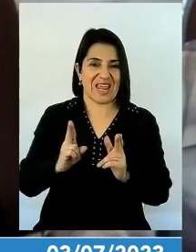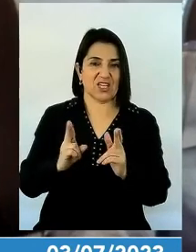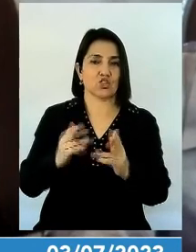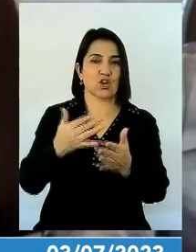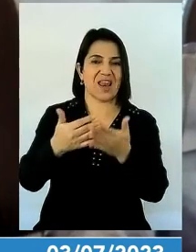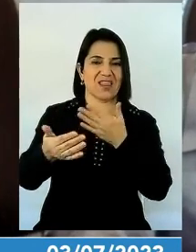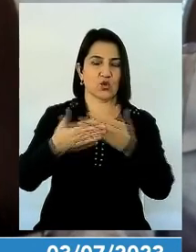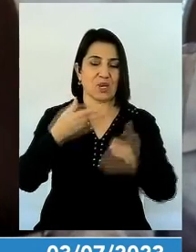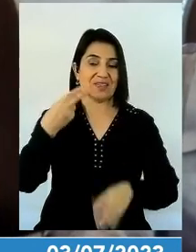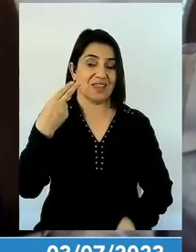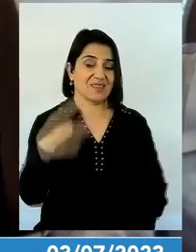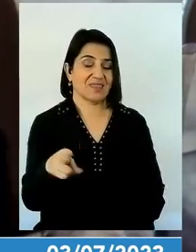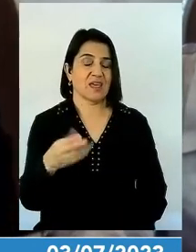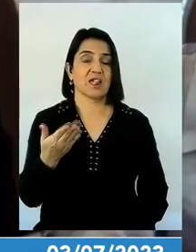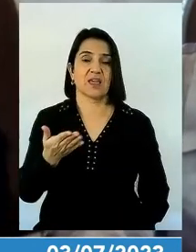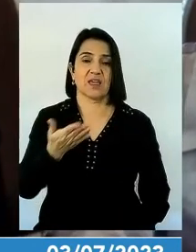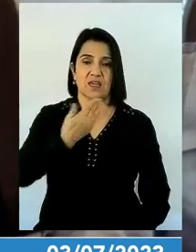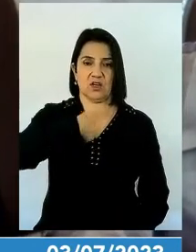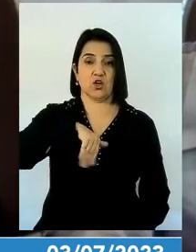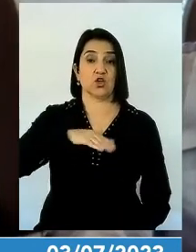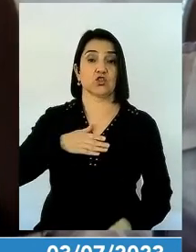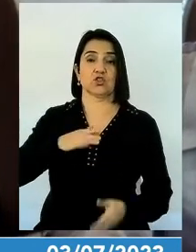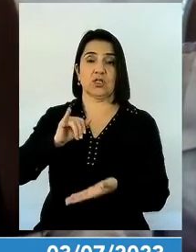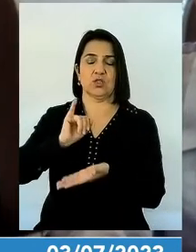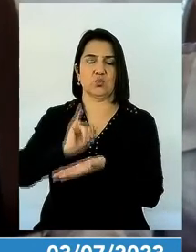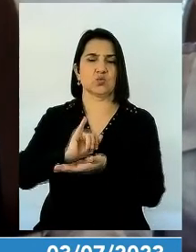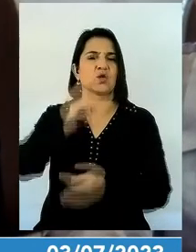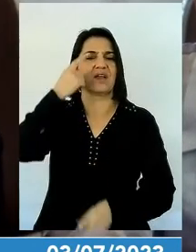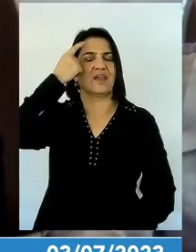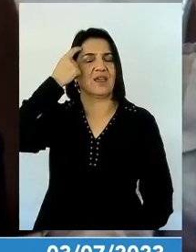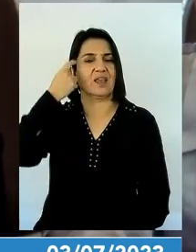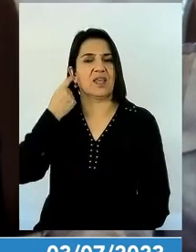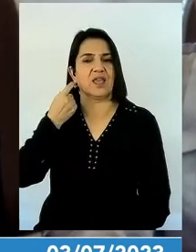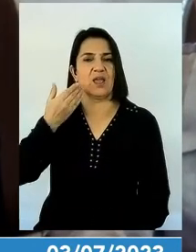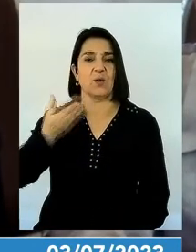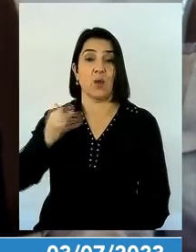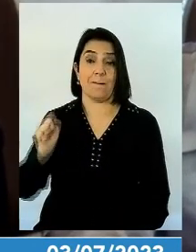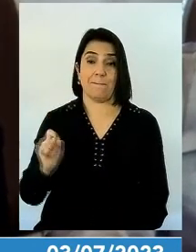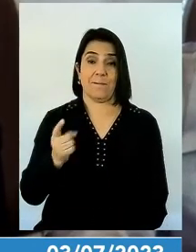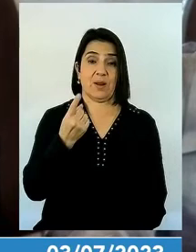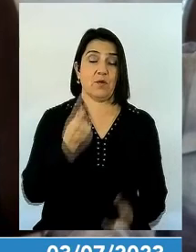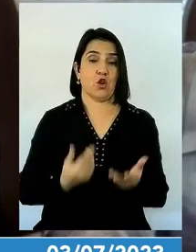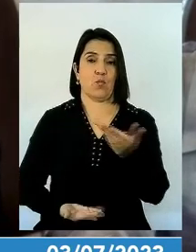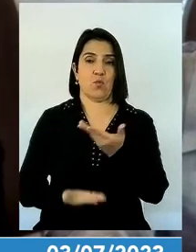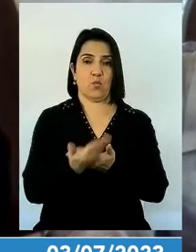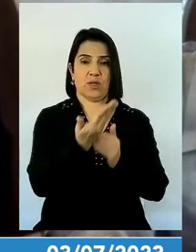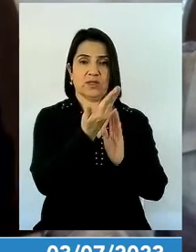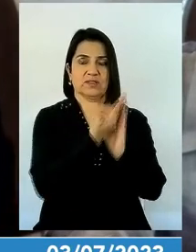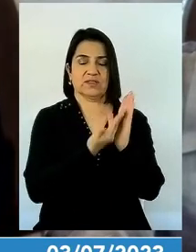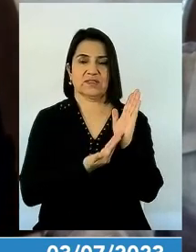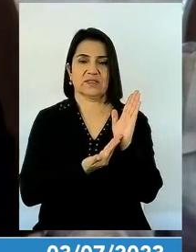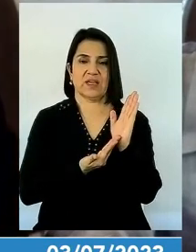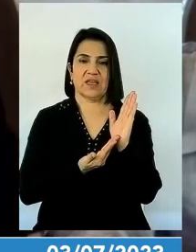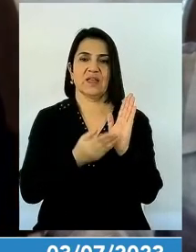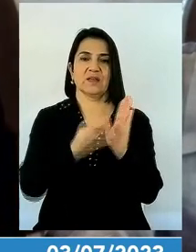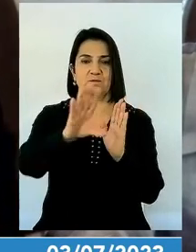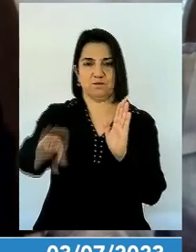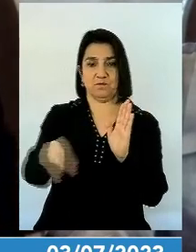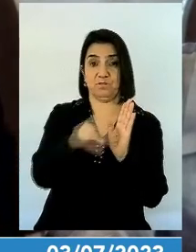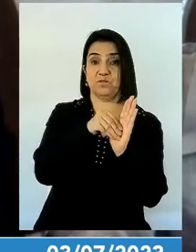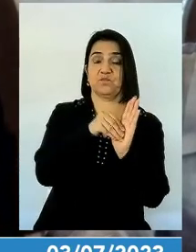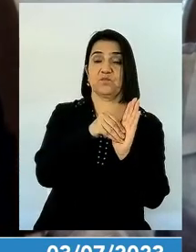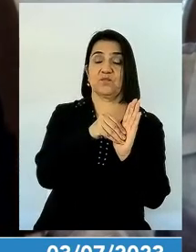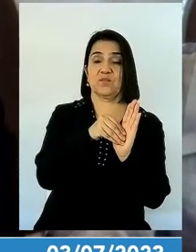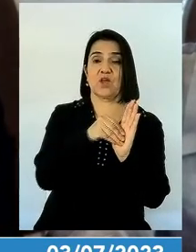nosotros como sociedad consideramos primero en esta propuesta que sea considerado el océano como